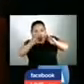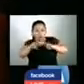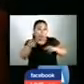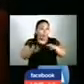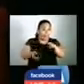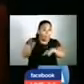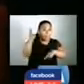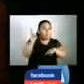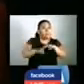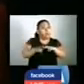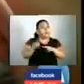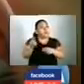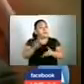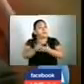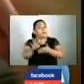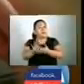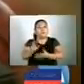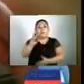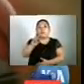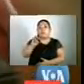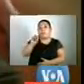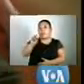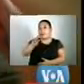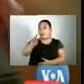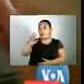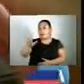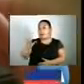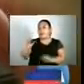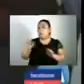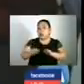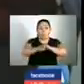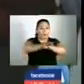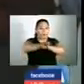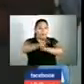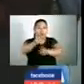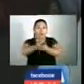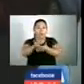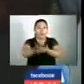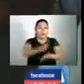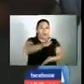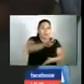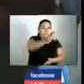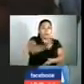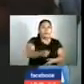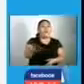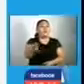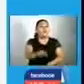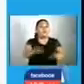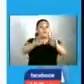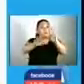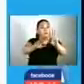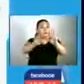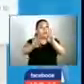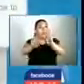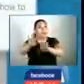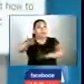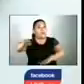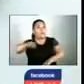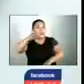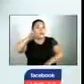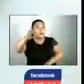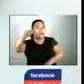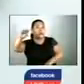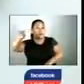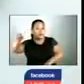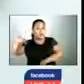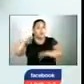duplicar sus ingresos para 2023 los montos por publicidad para el primer trimestre fueron de 899 millones de